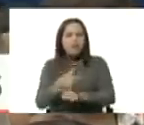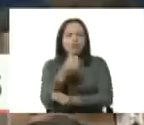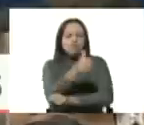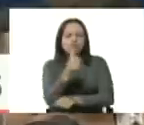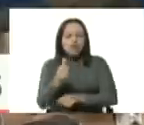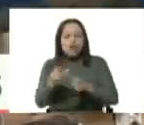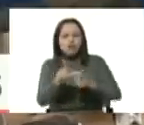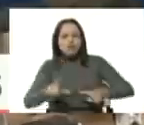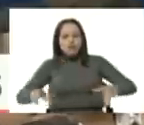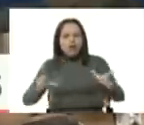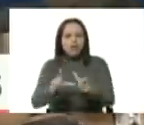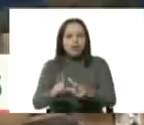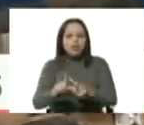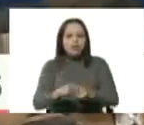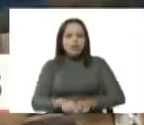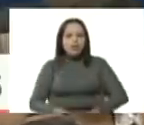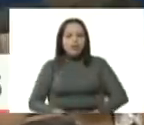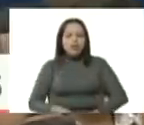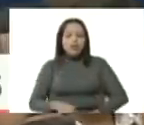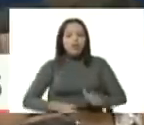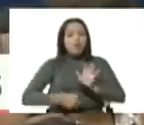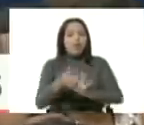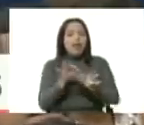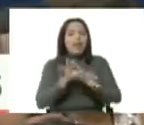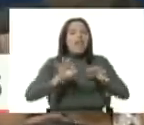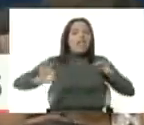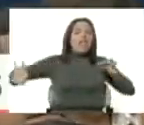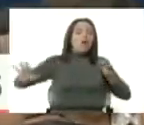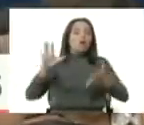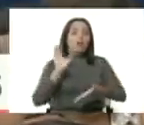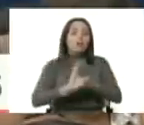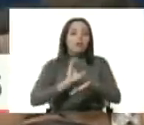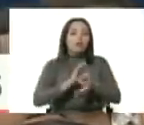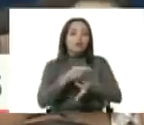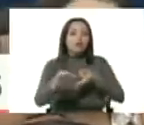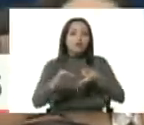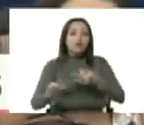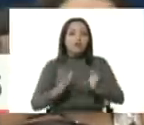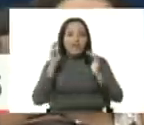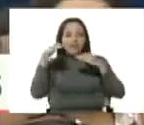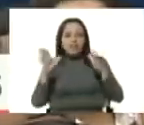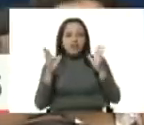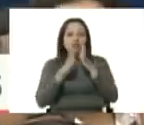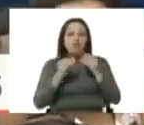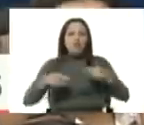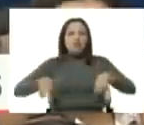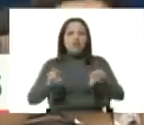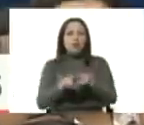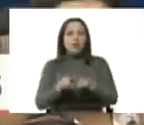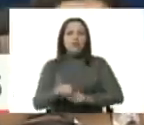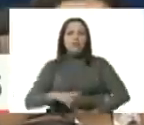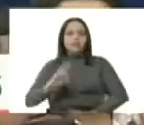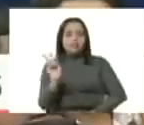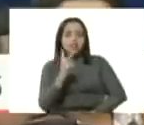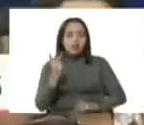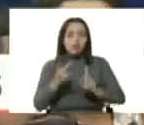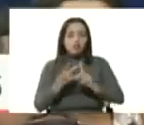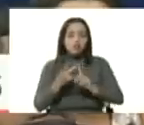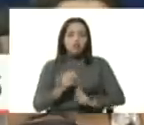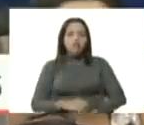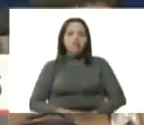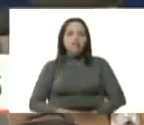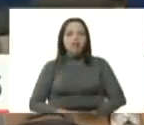todo los más alejados de las capitales de los municipios y atender a todos por igual. Segundo, presidente,